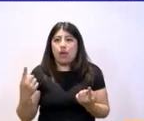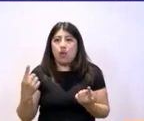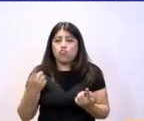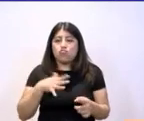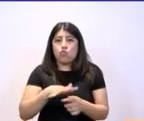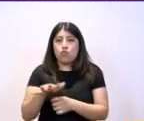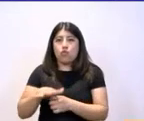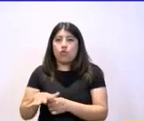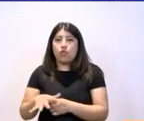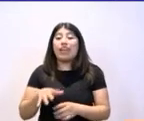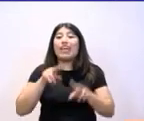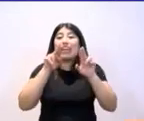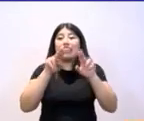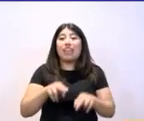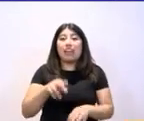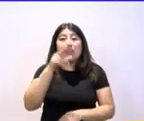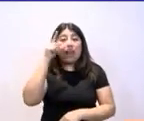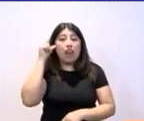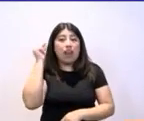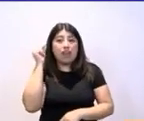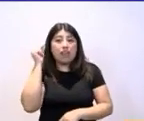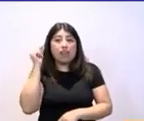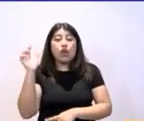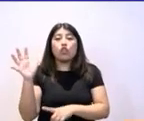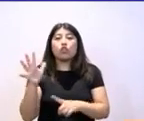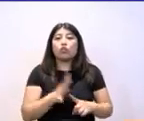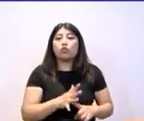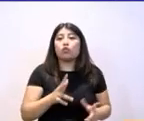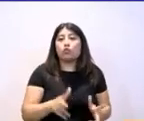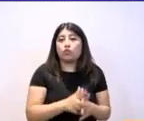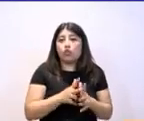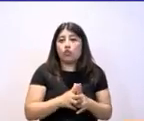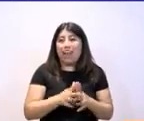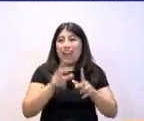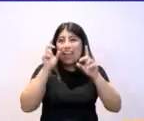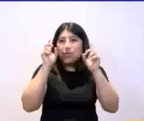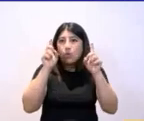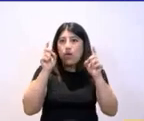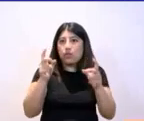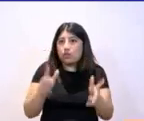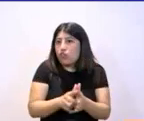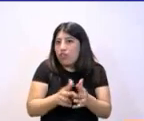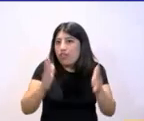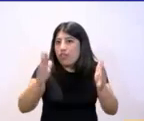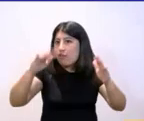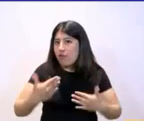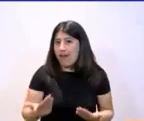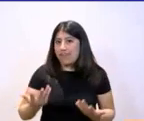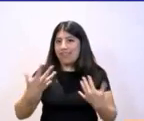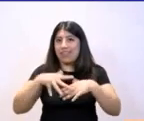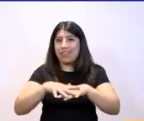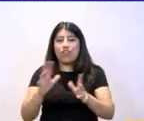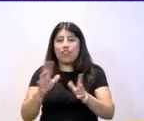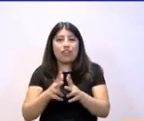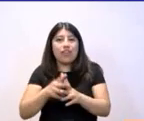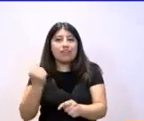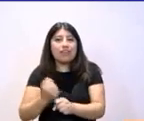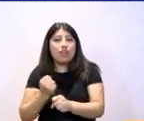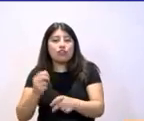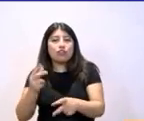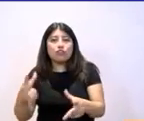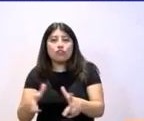residencia Velardero, especializada en exclusión social, no haya educadores sociales, integradores sociales y trabajadores